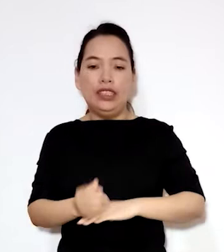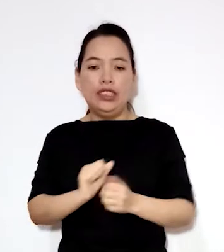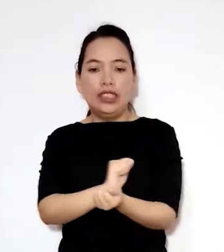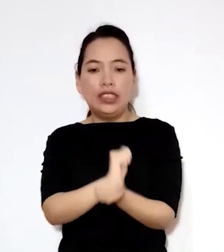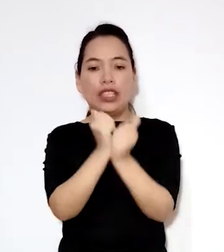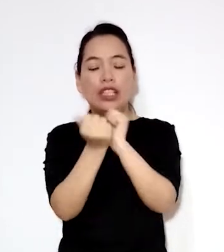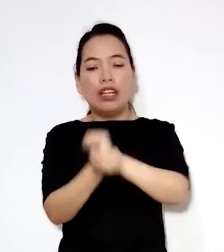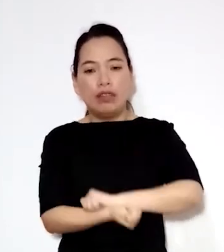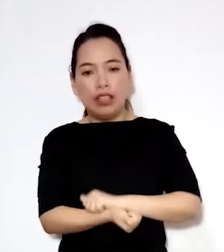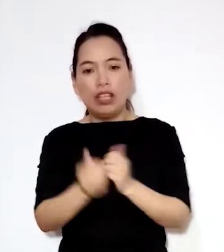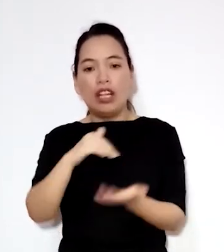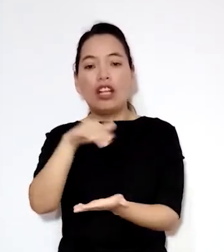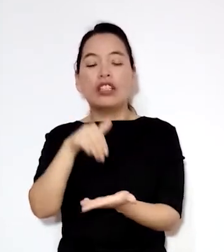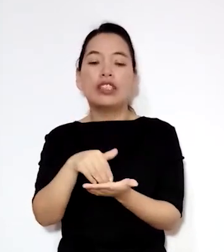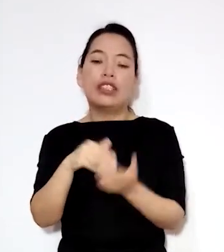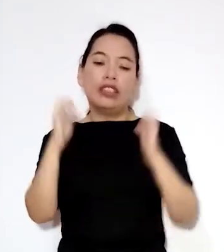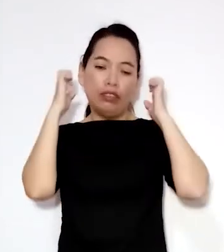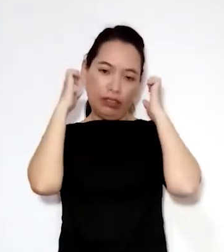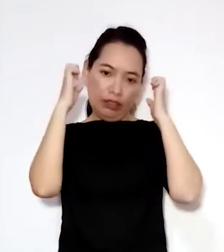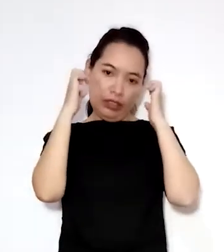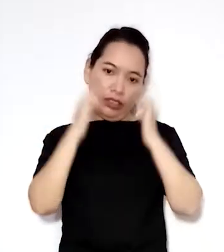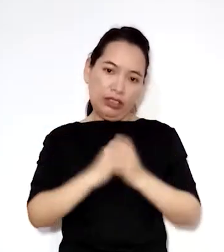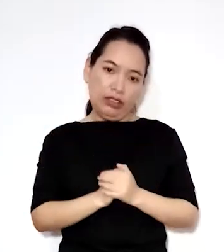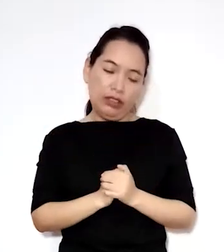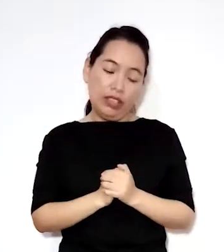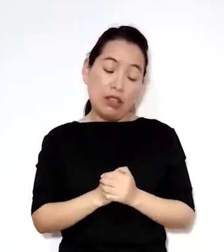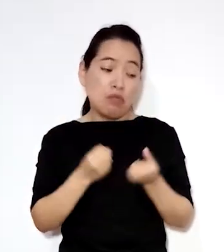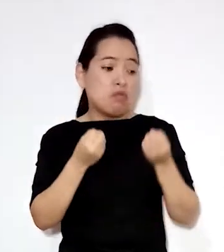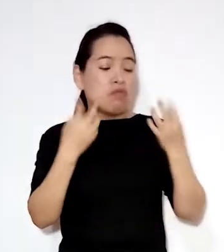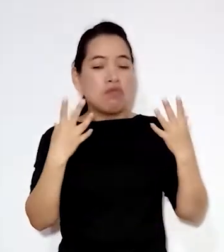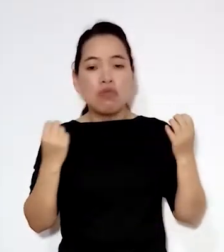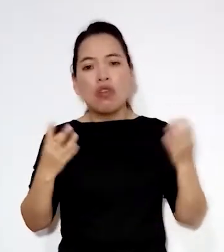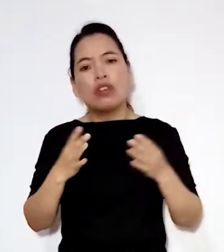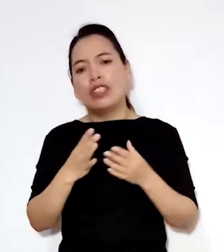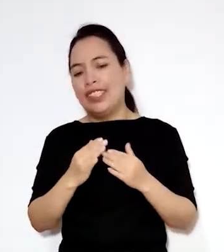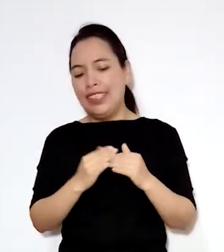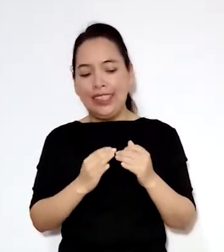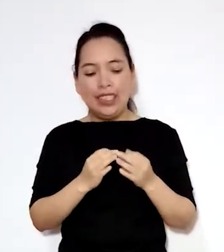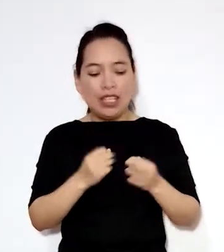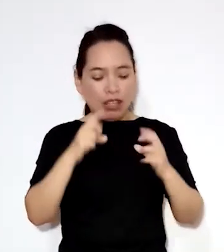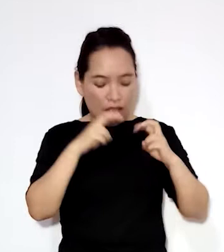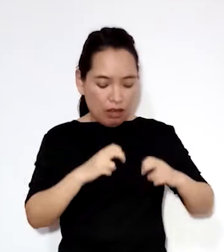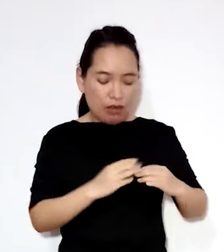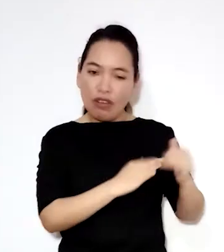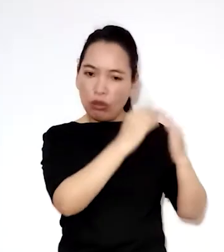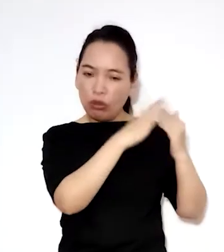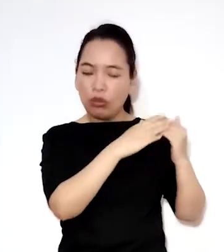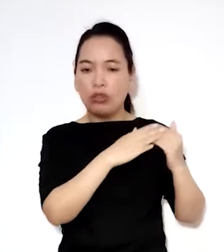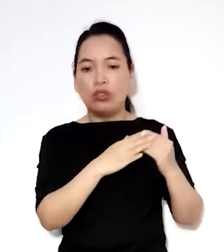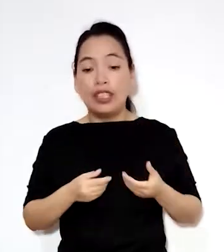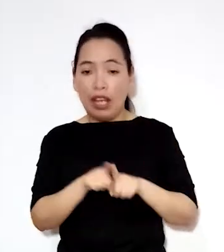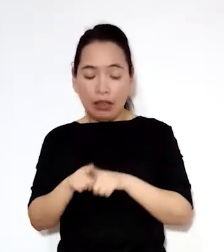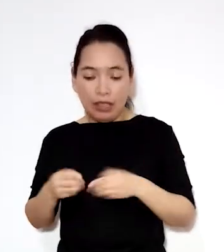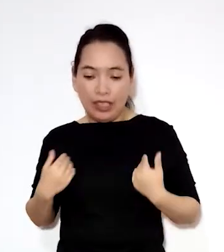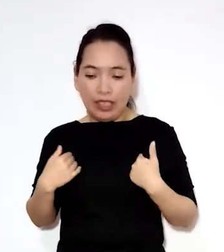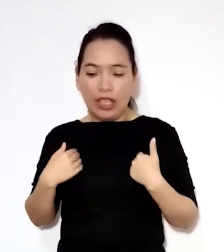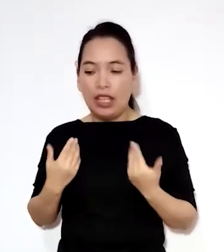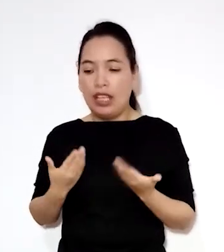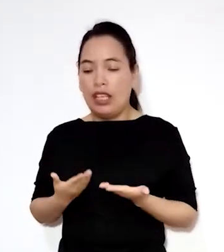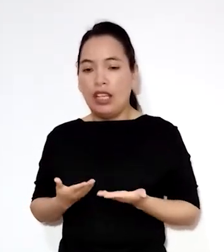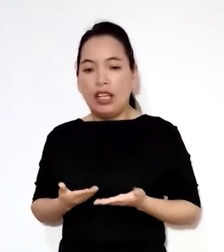accesibilidad y adaptabilidad de los centros educativos, ¿no? Tanto la infraestructura de las escuelas como también